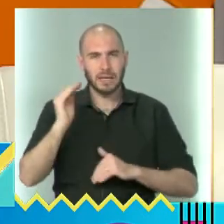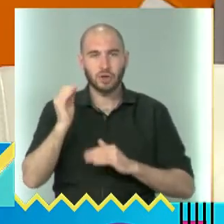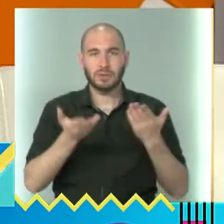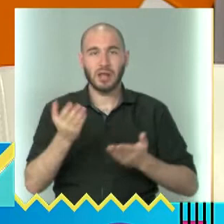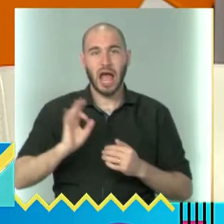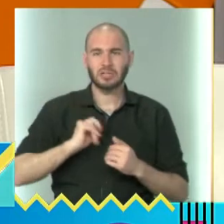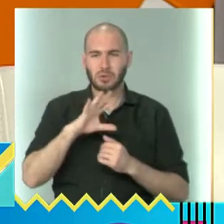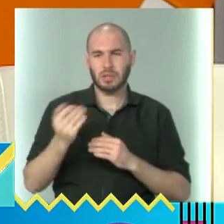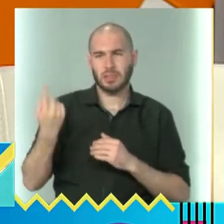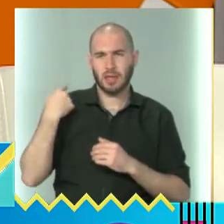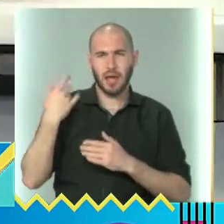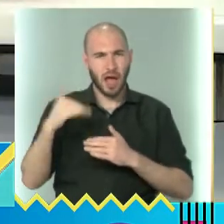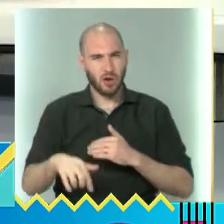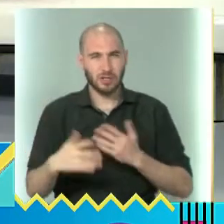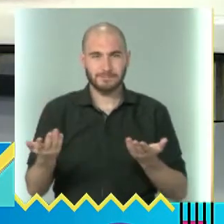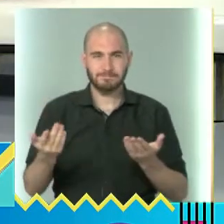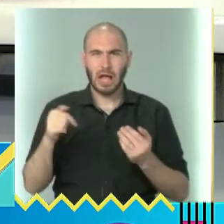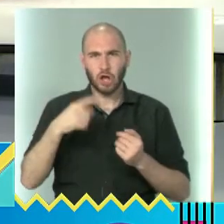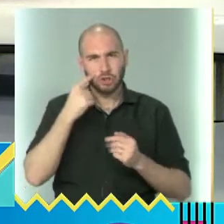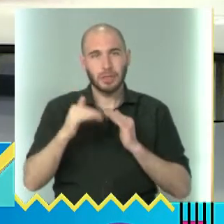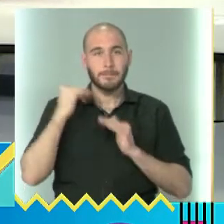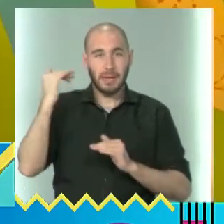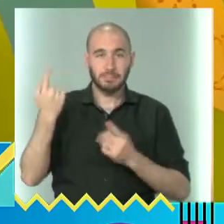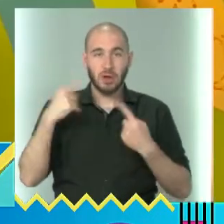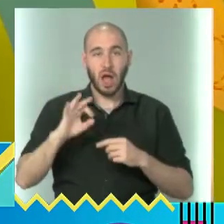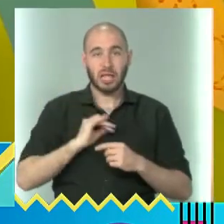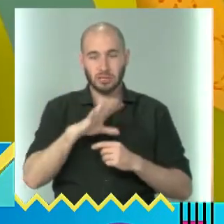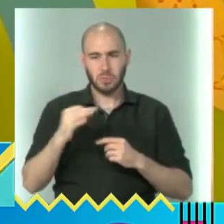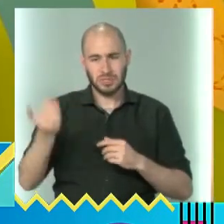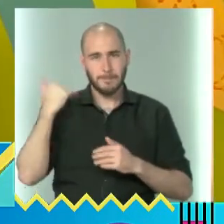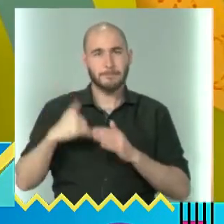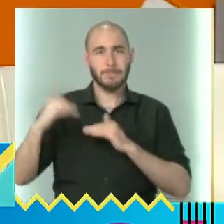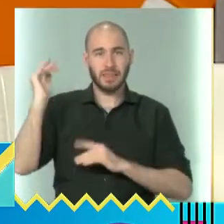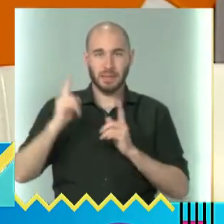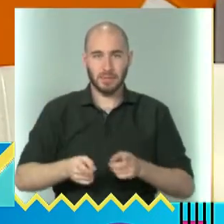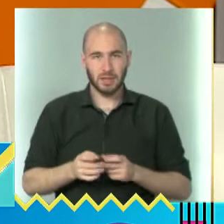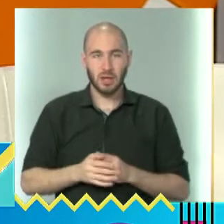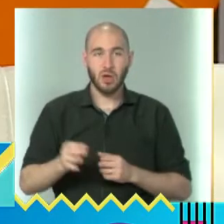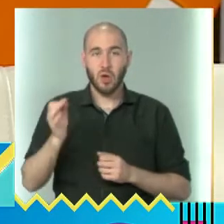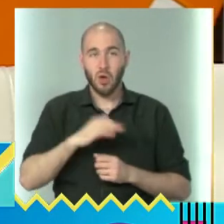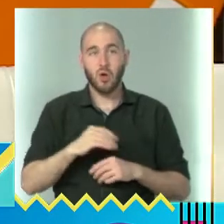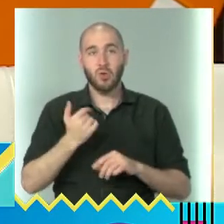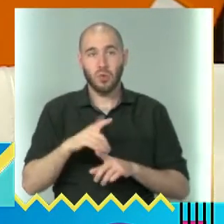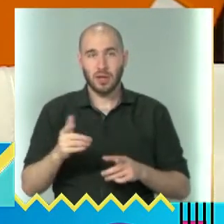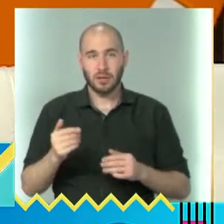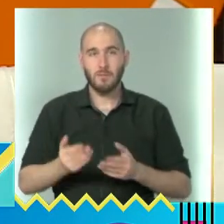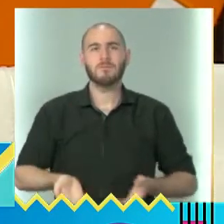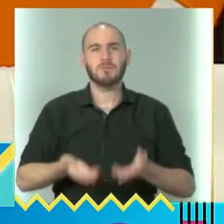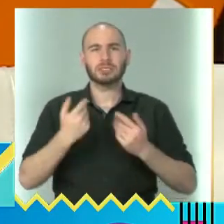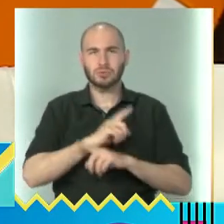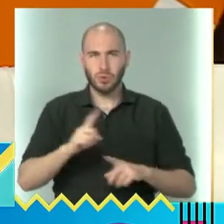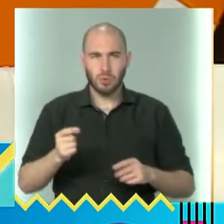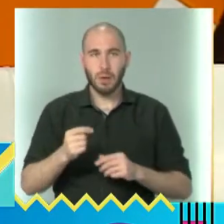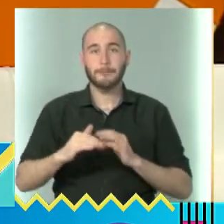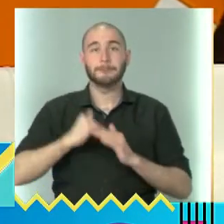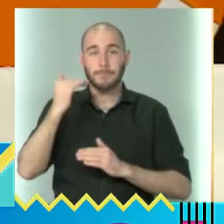50 años o ahora. Capaz ahora conocemos a muchos más, pero hace 50 años había muchos más. o capaz esto no, en realidad no los potencia, sino que aparecen